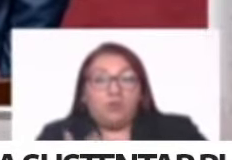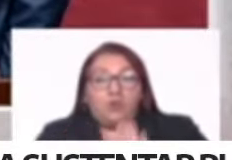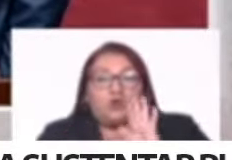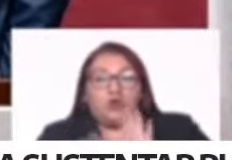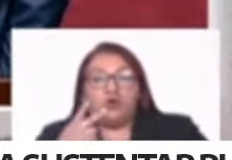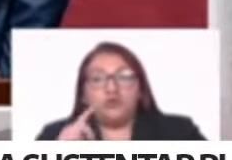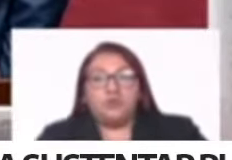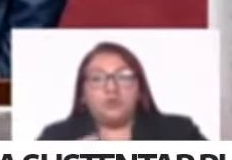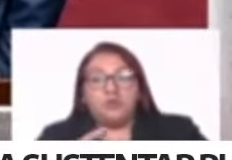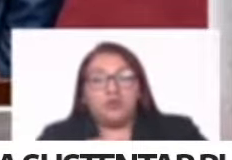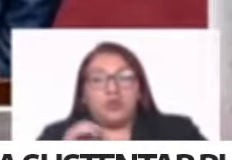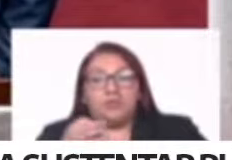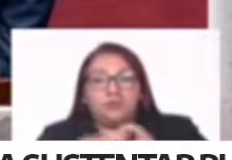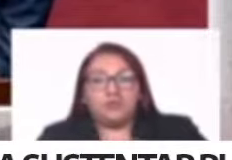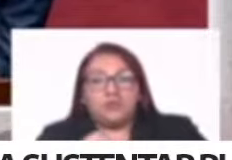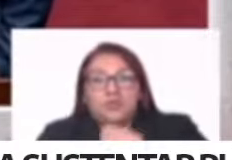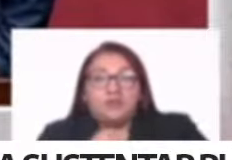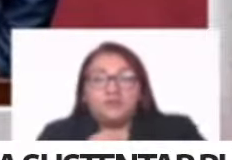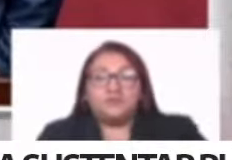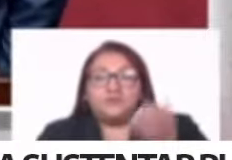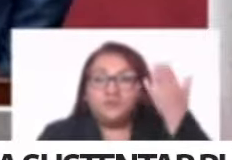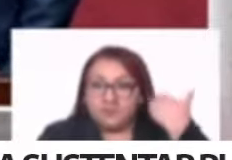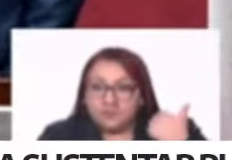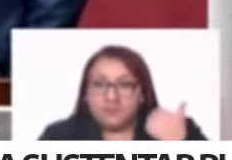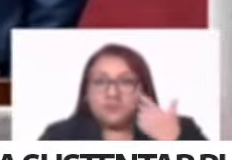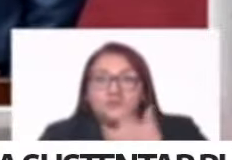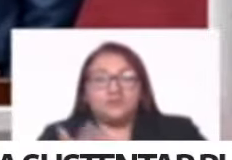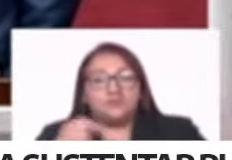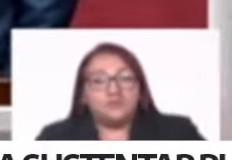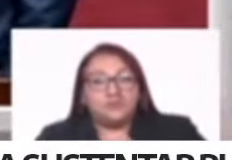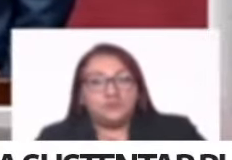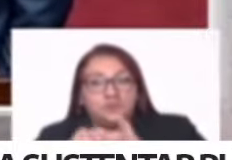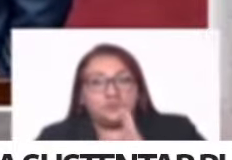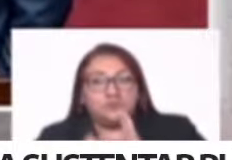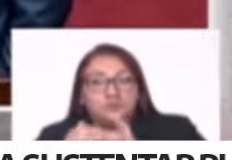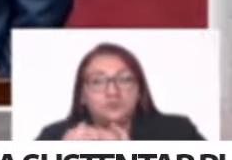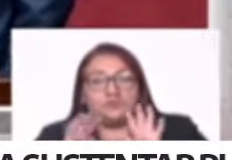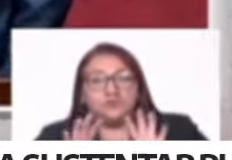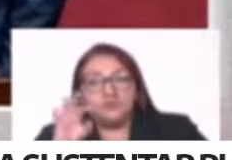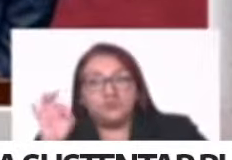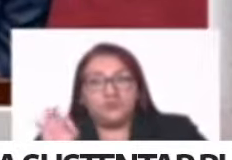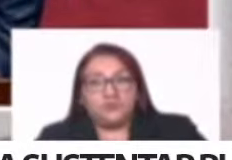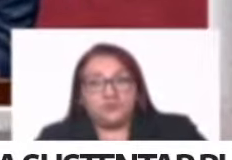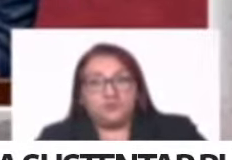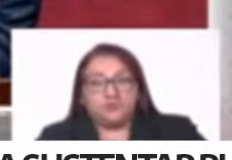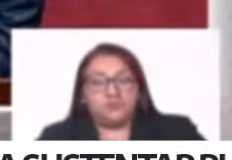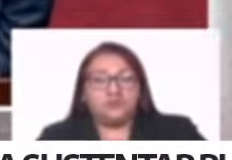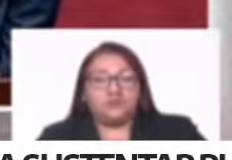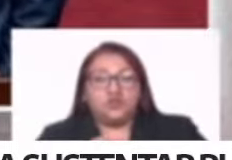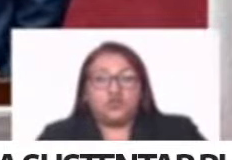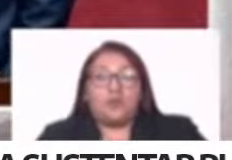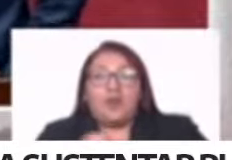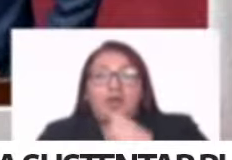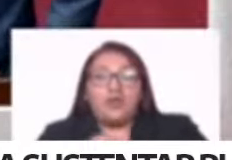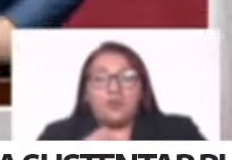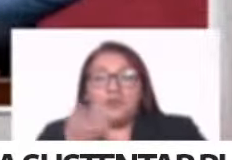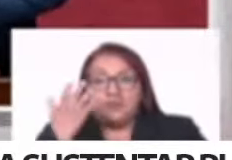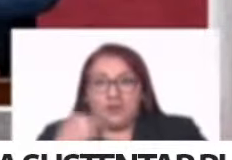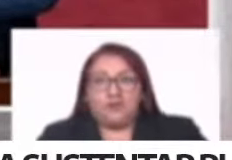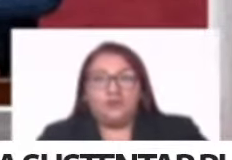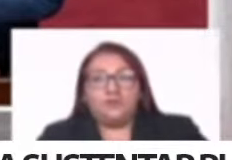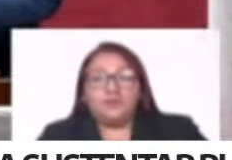12 mil millones al presupuesto del año pasado, lo que representa un crecimiento del 9% respecto al año pasado.